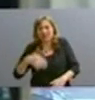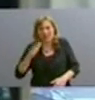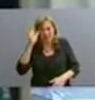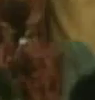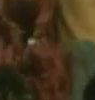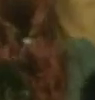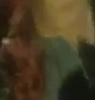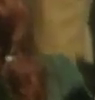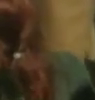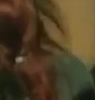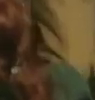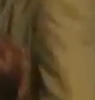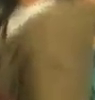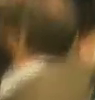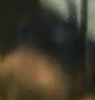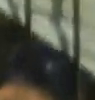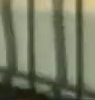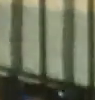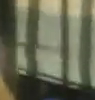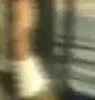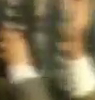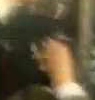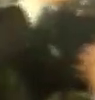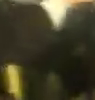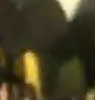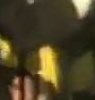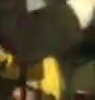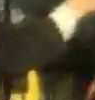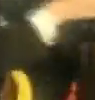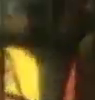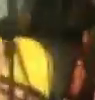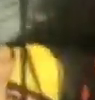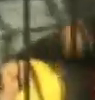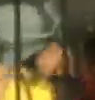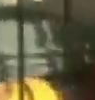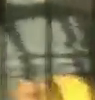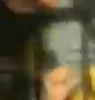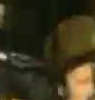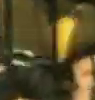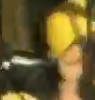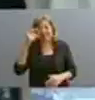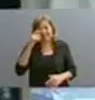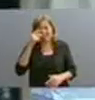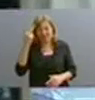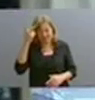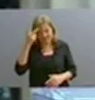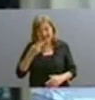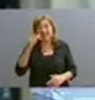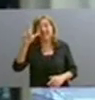54% eran pobres en la República Argentina y el 27,7% en estado de indigencia. A fines del